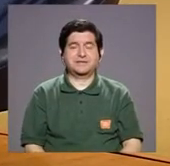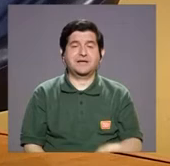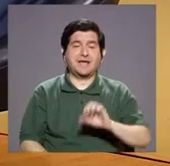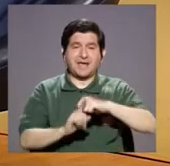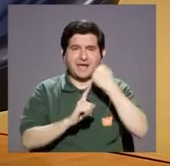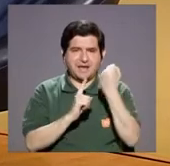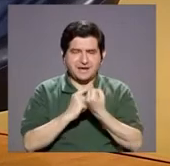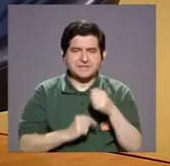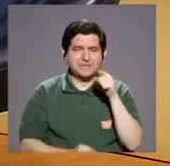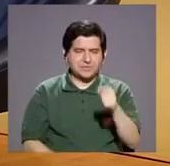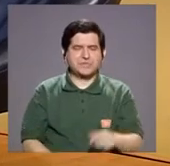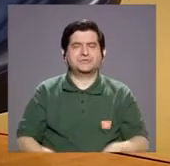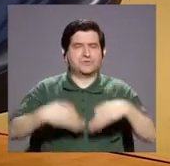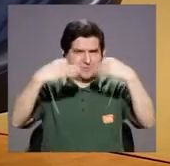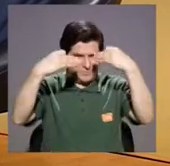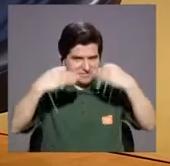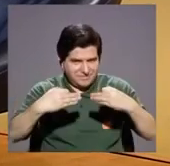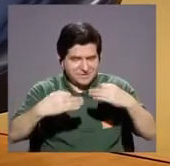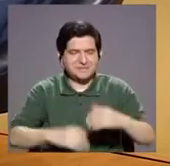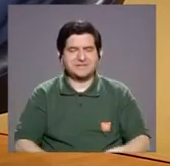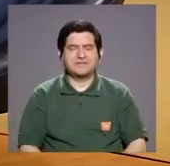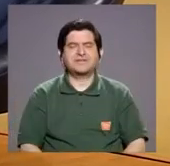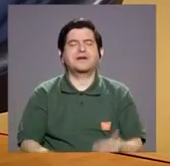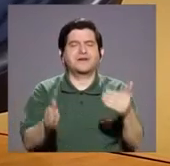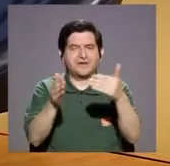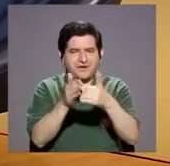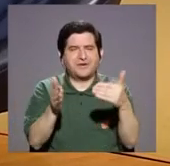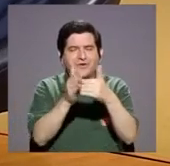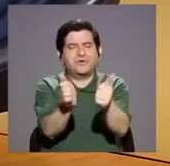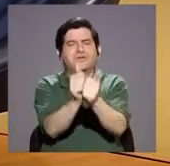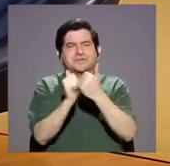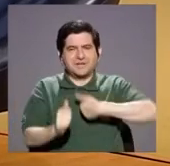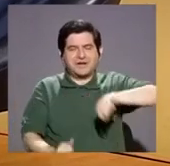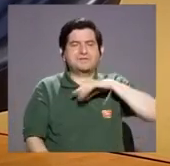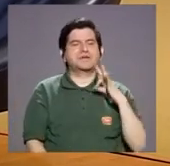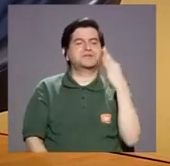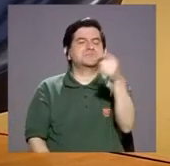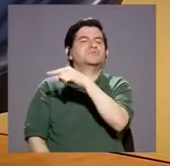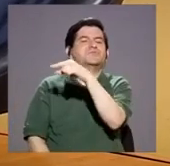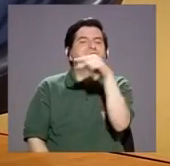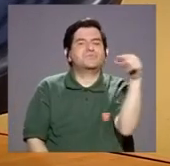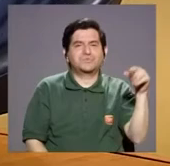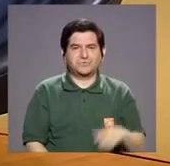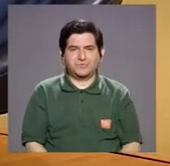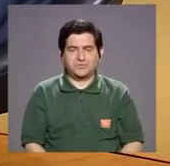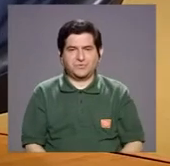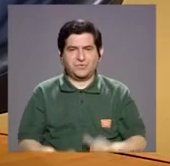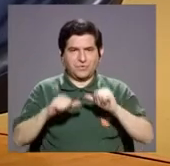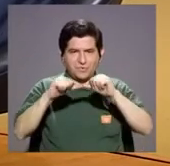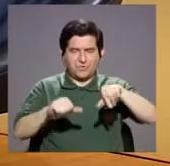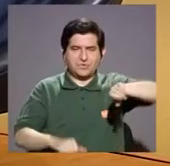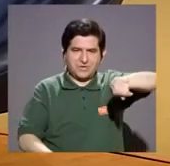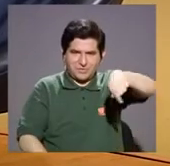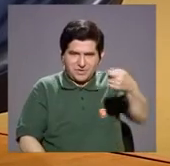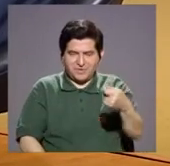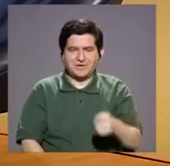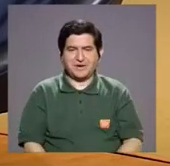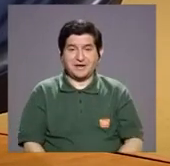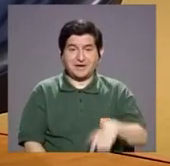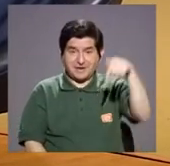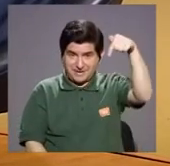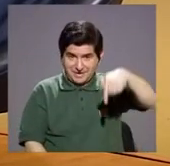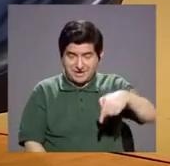circunstancias que decidan nos acompaña en la próxima semana y quédense con este canal que